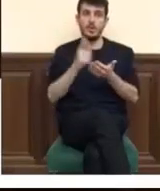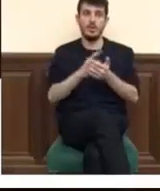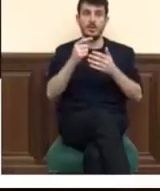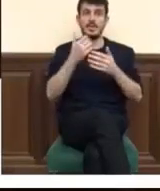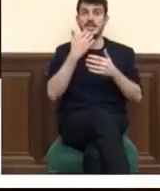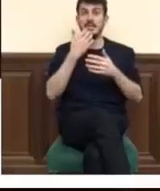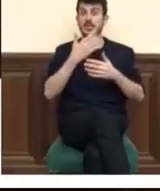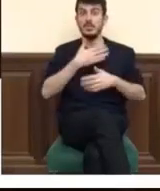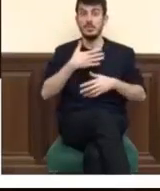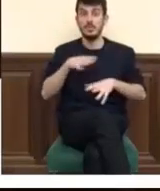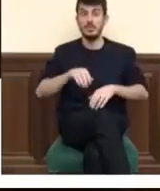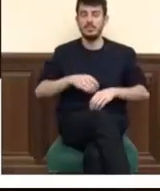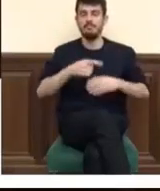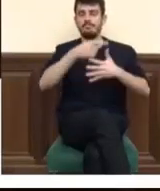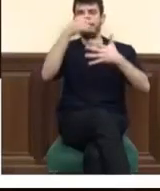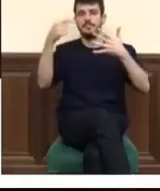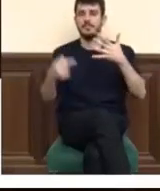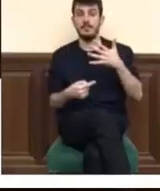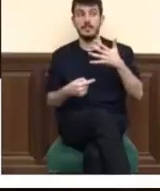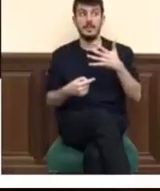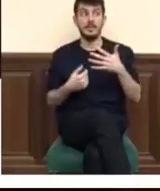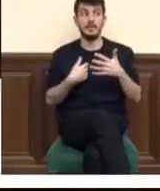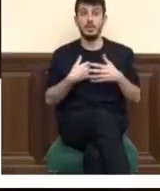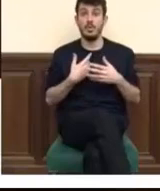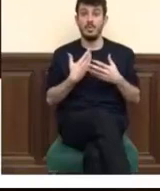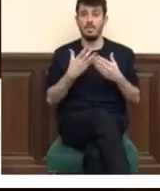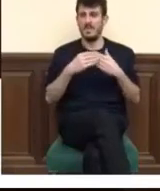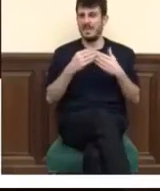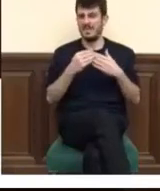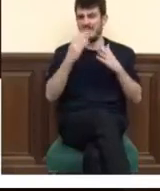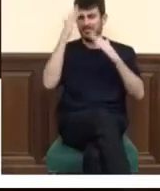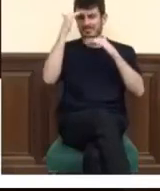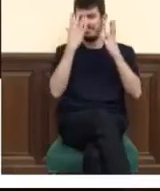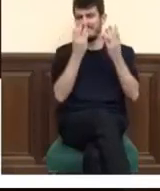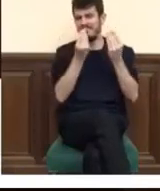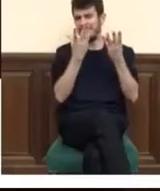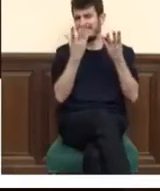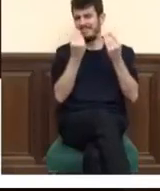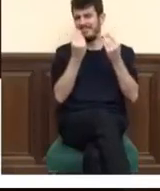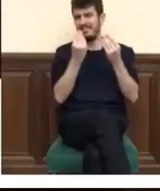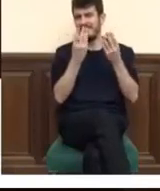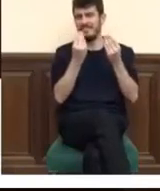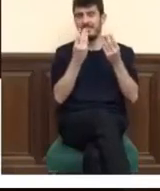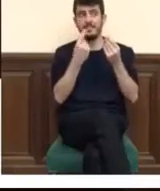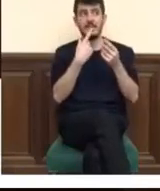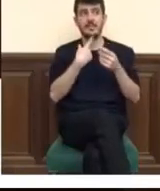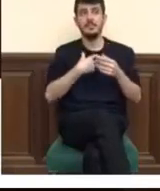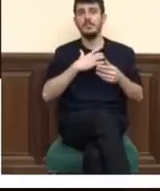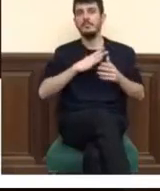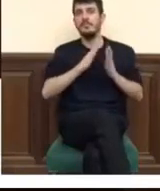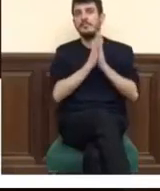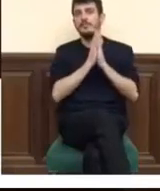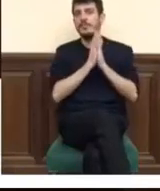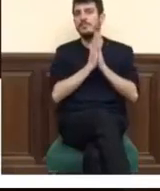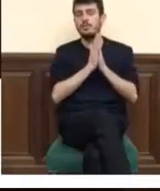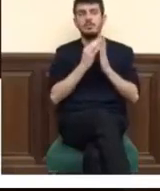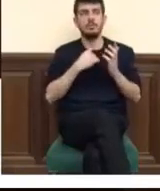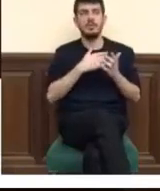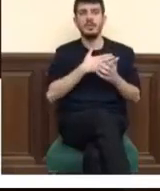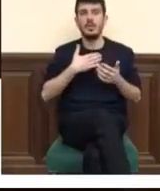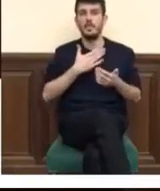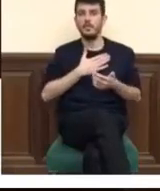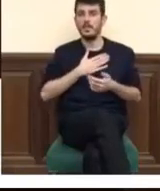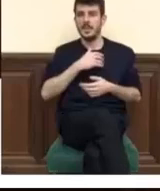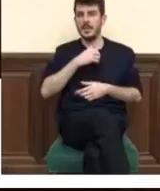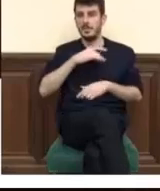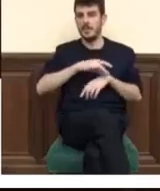así, cuando he atendido a pacientes así, que me decían, pero oiga, por favor, es que a mí yo es que quiero que me opere mi